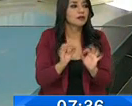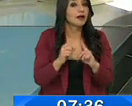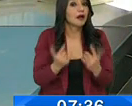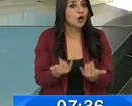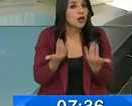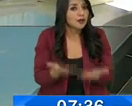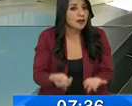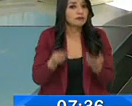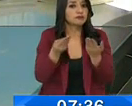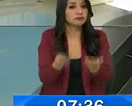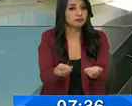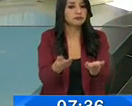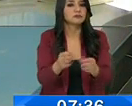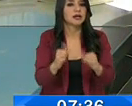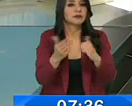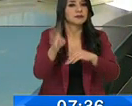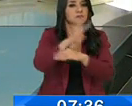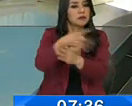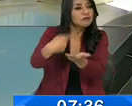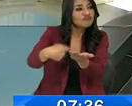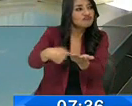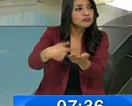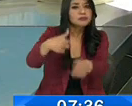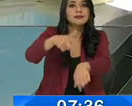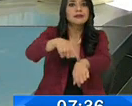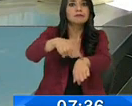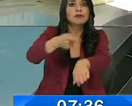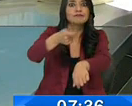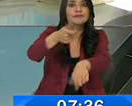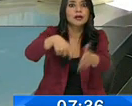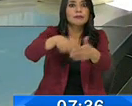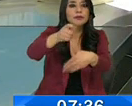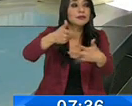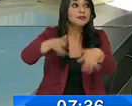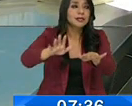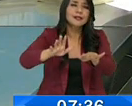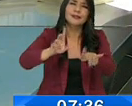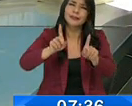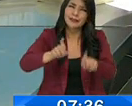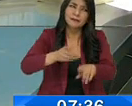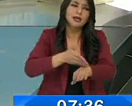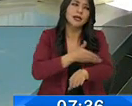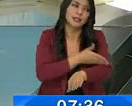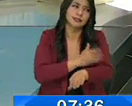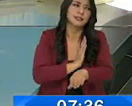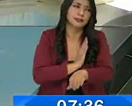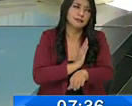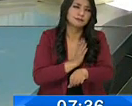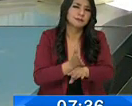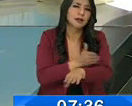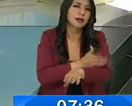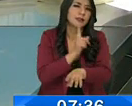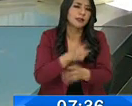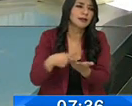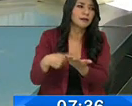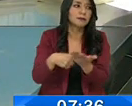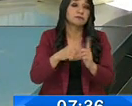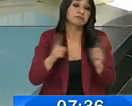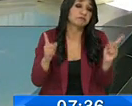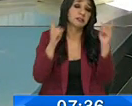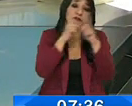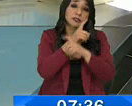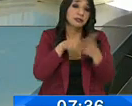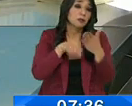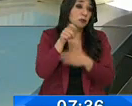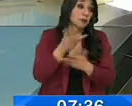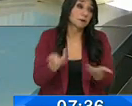fue presentada y que está en tiempos de ser aprobada, pues tengamos estos puntos que realmente dificultan la aprobación en los